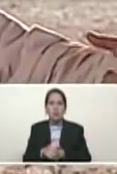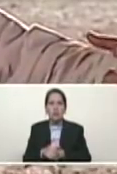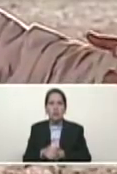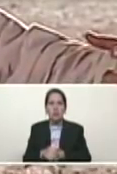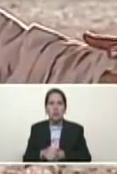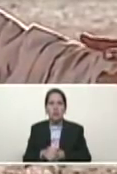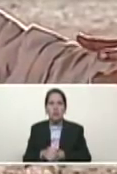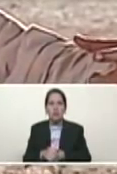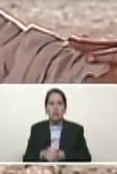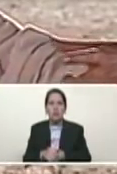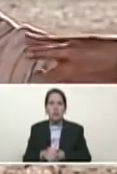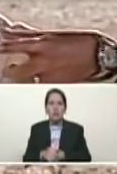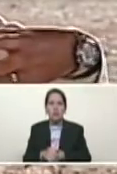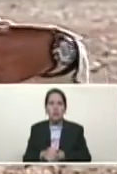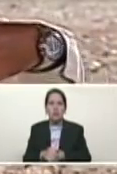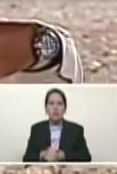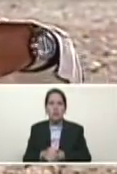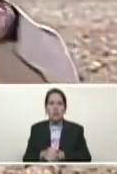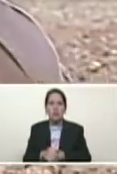fue